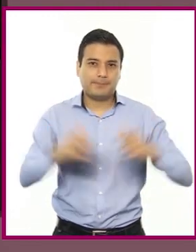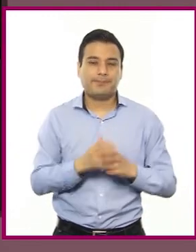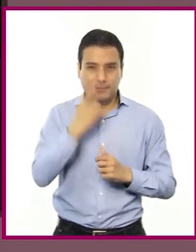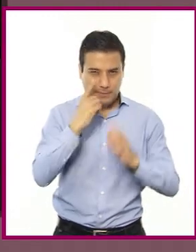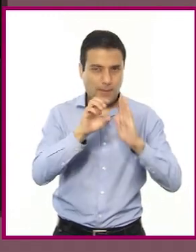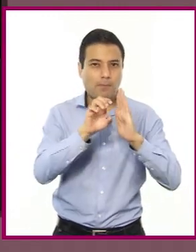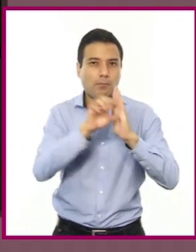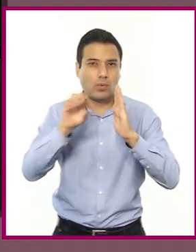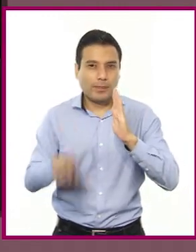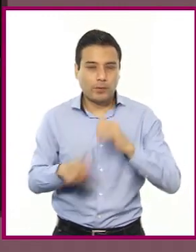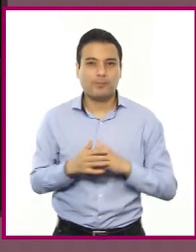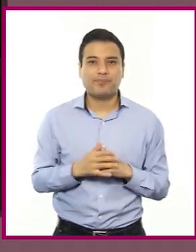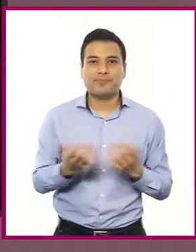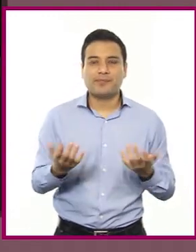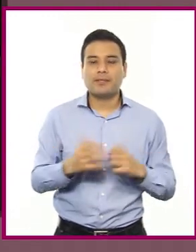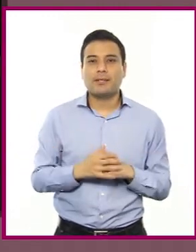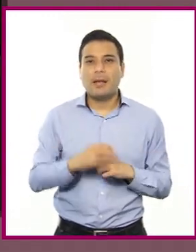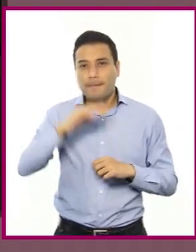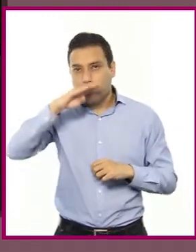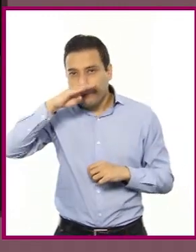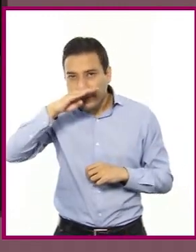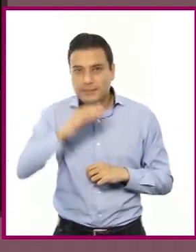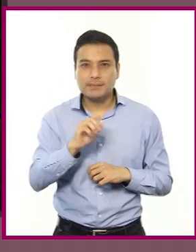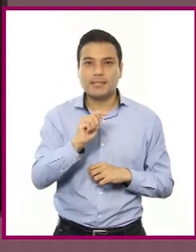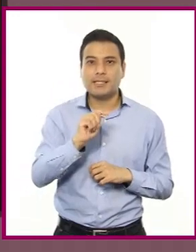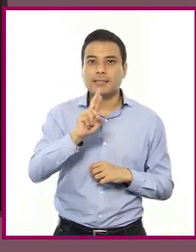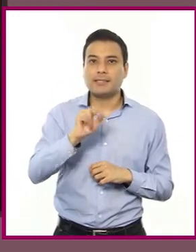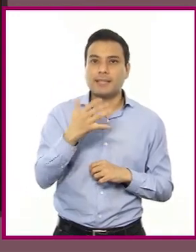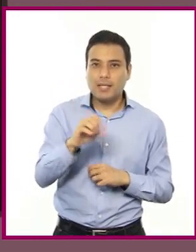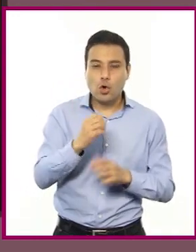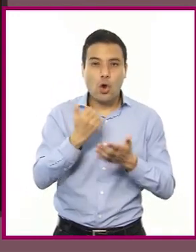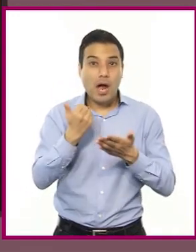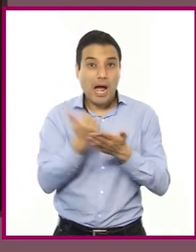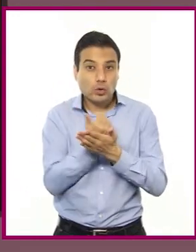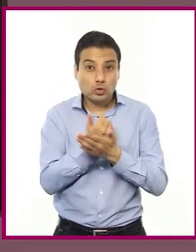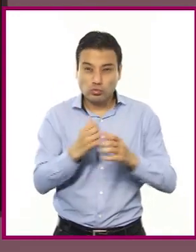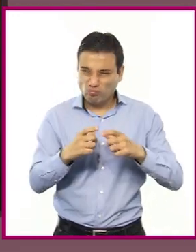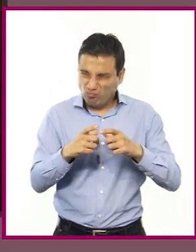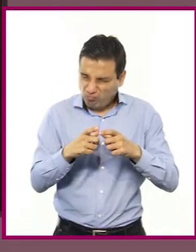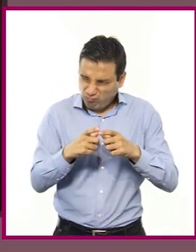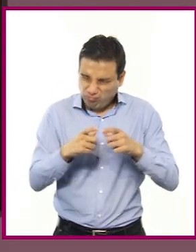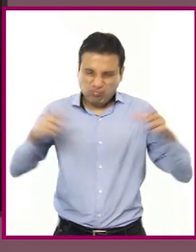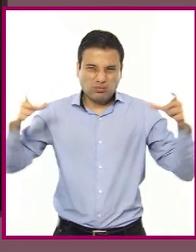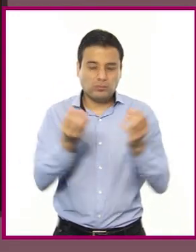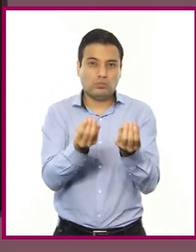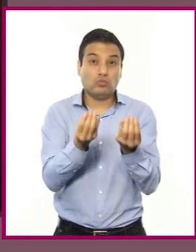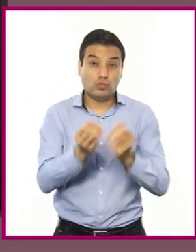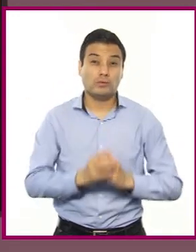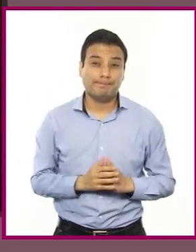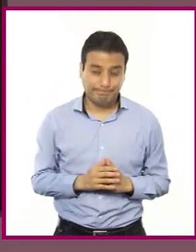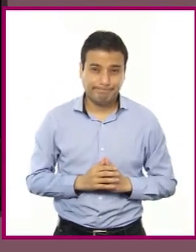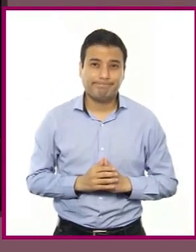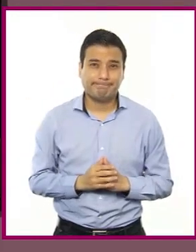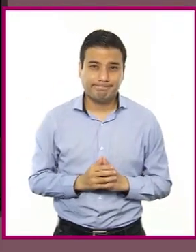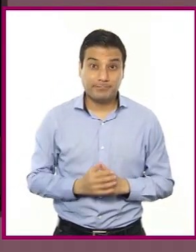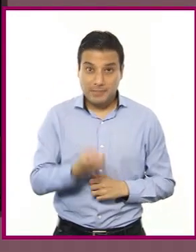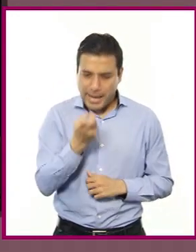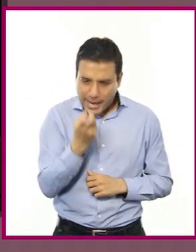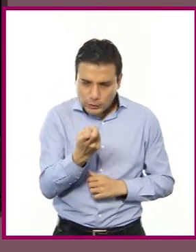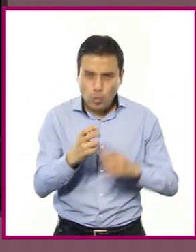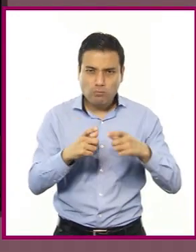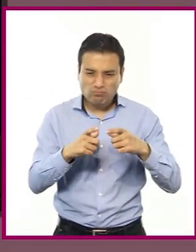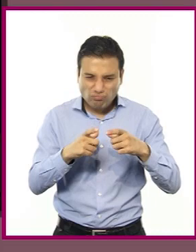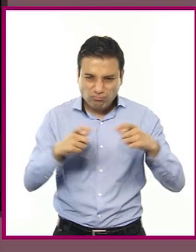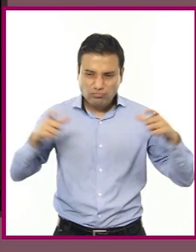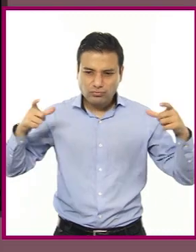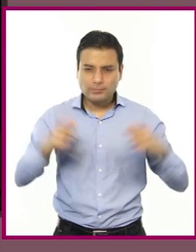ejemplo, la producción de cereales como maíz, trigo y arroz se acrecentó de forma espectacular. Este incremento en la